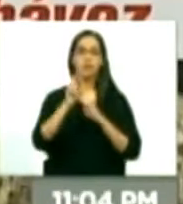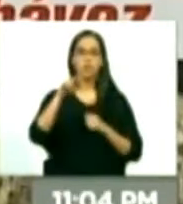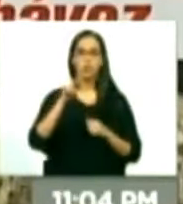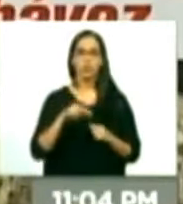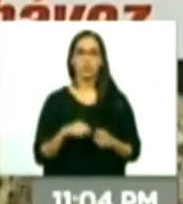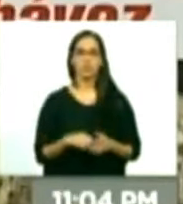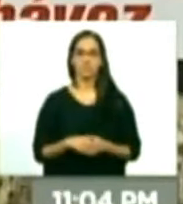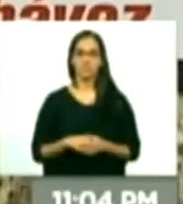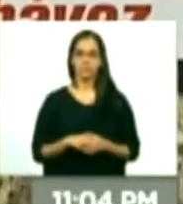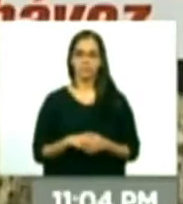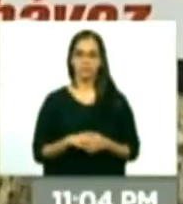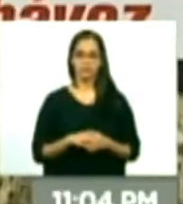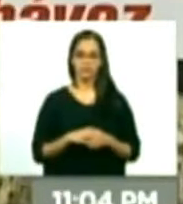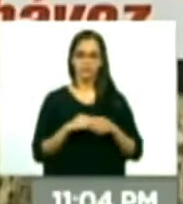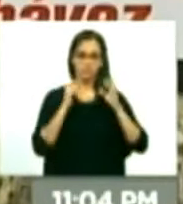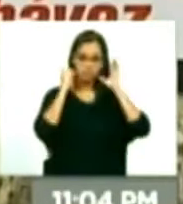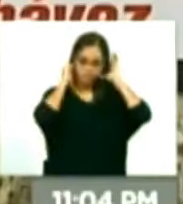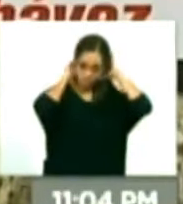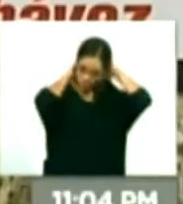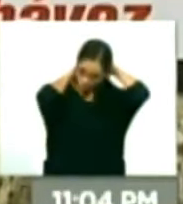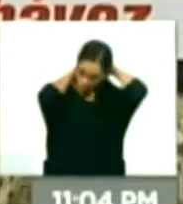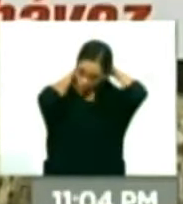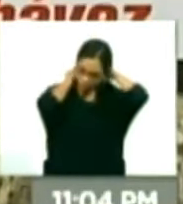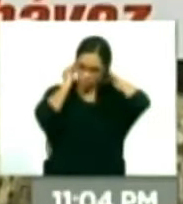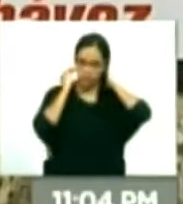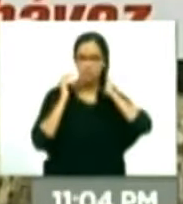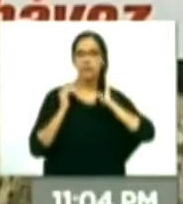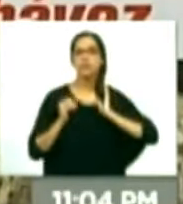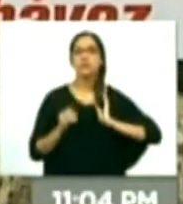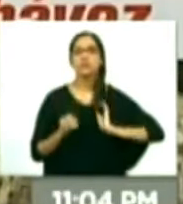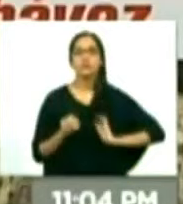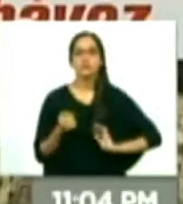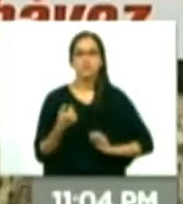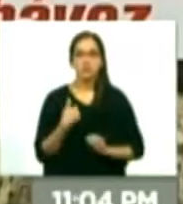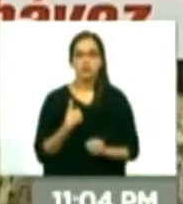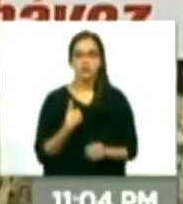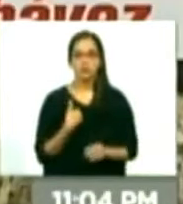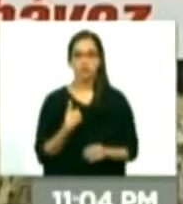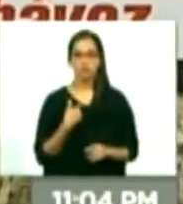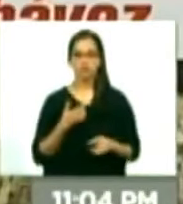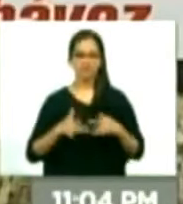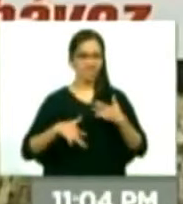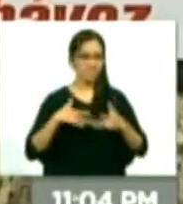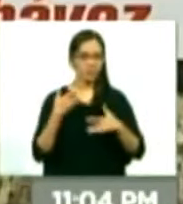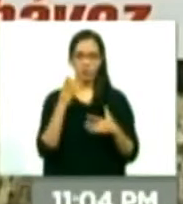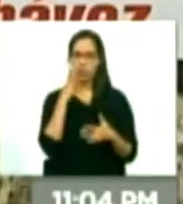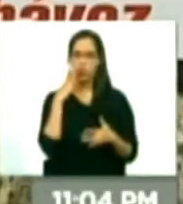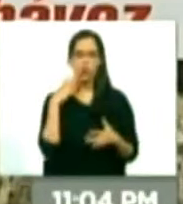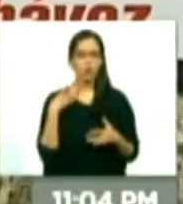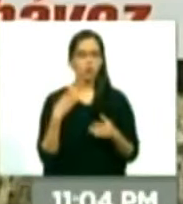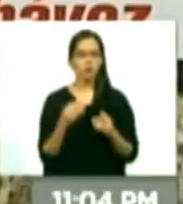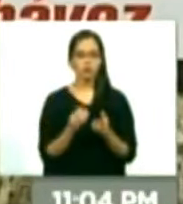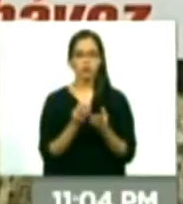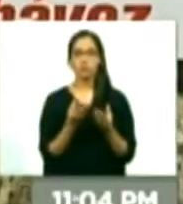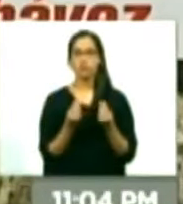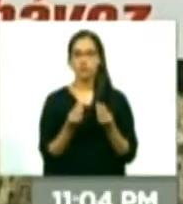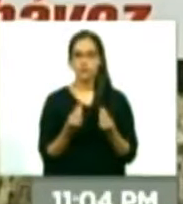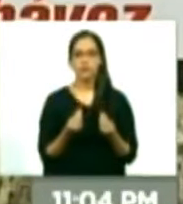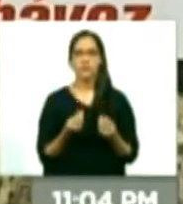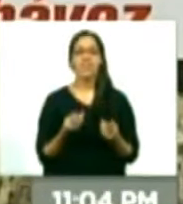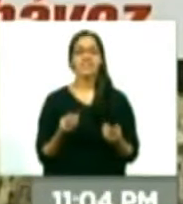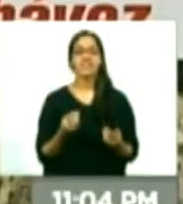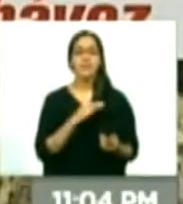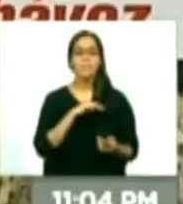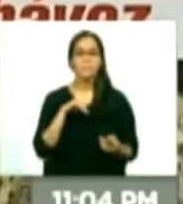nunca. Yo, verdad, siento un orgullo enorme de militar en